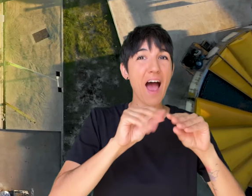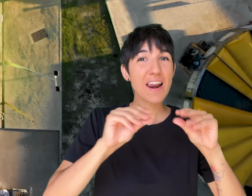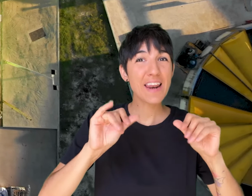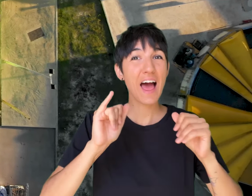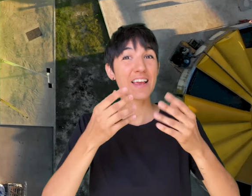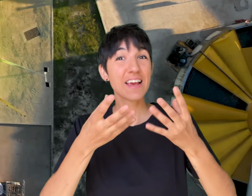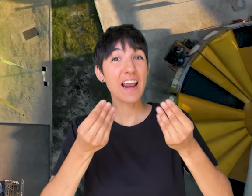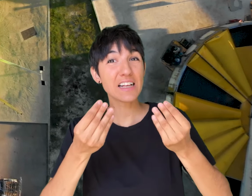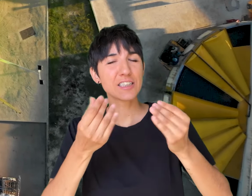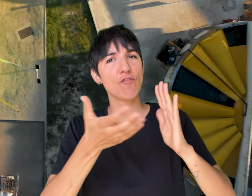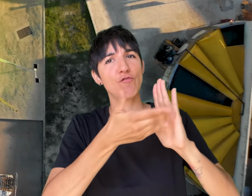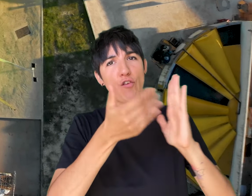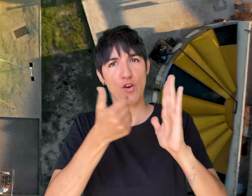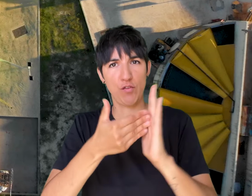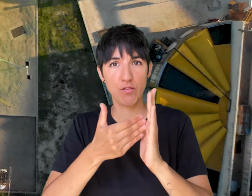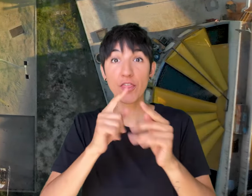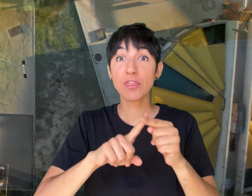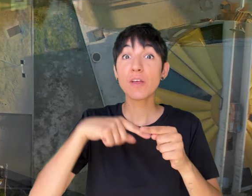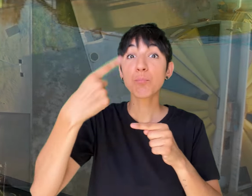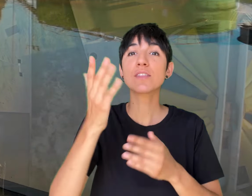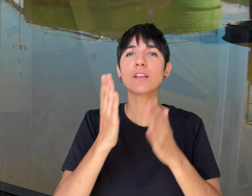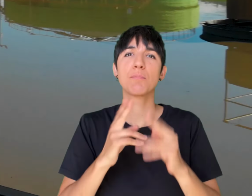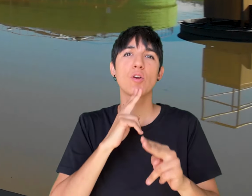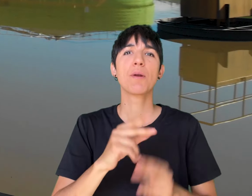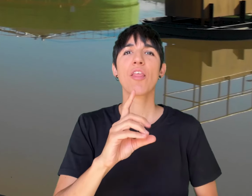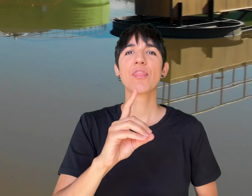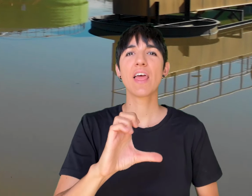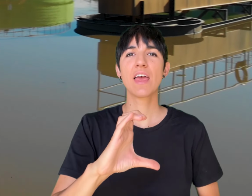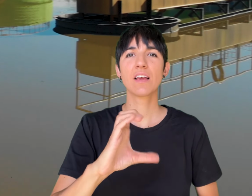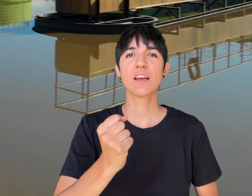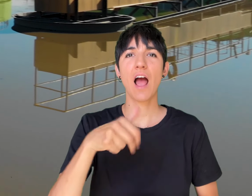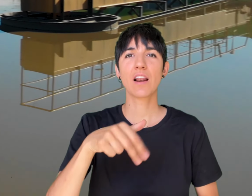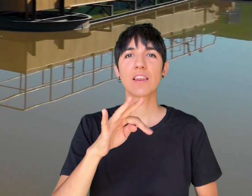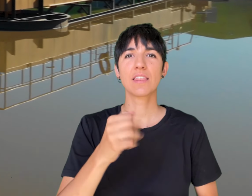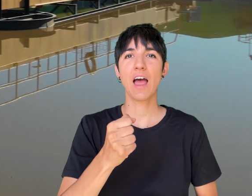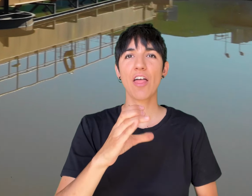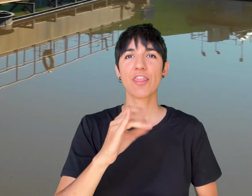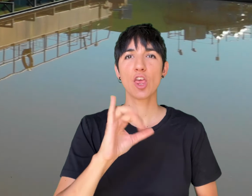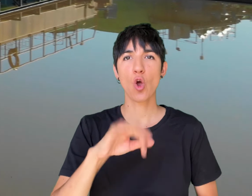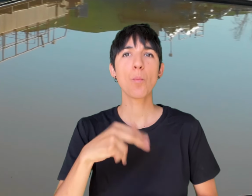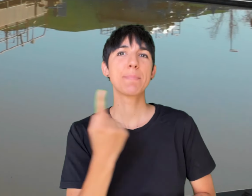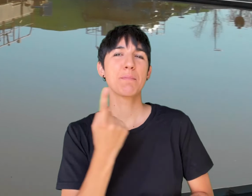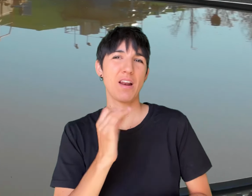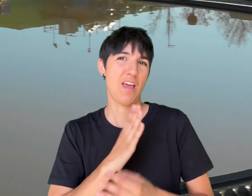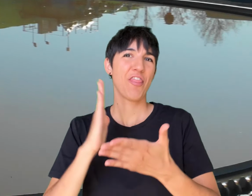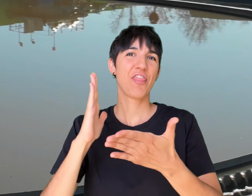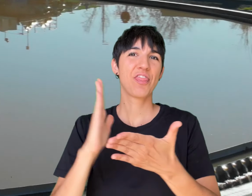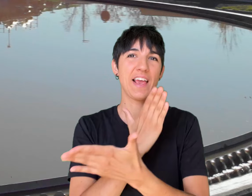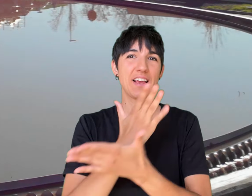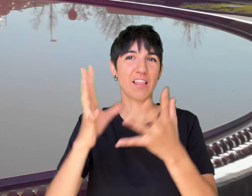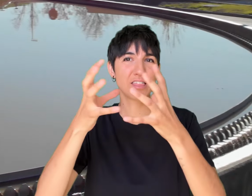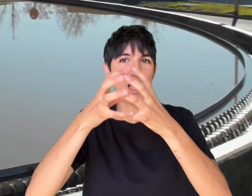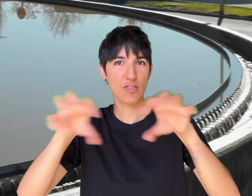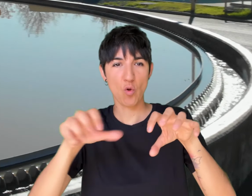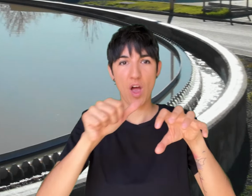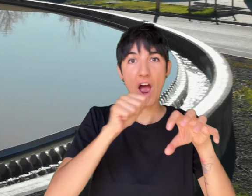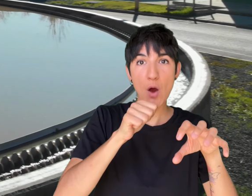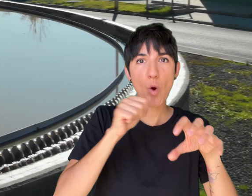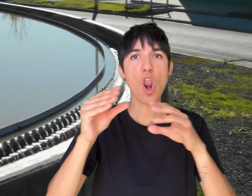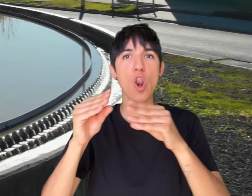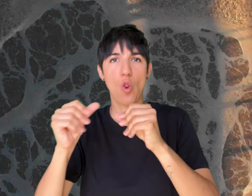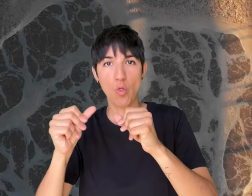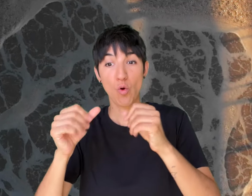al que le sigue la decantación primaria, donde retiramos el primer fango, que ya contiene un pequeño porcentaje en materia orgánica.